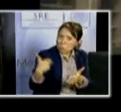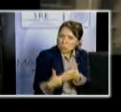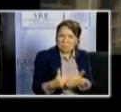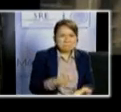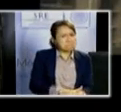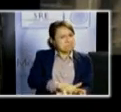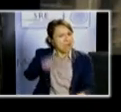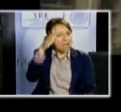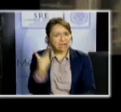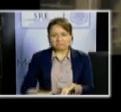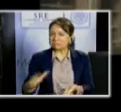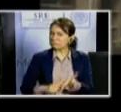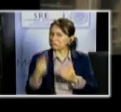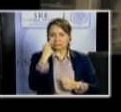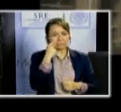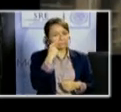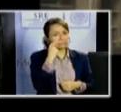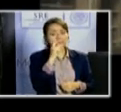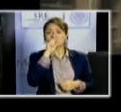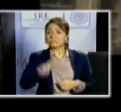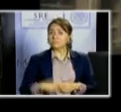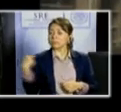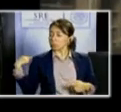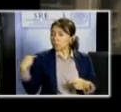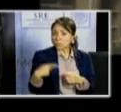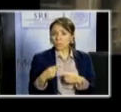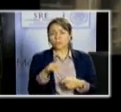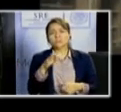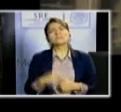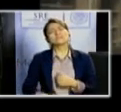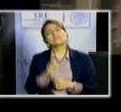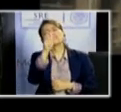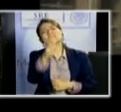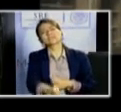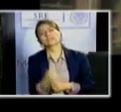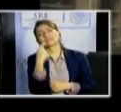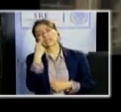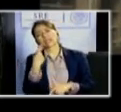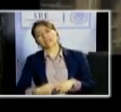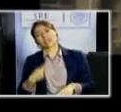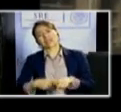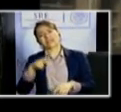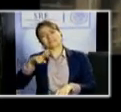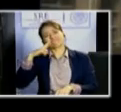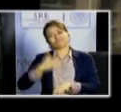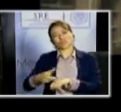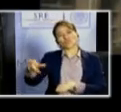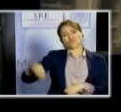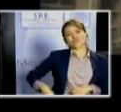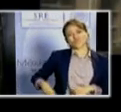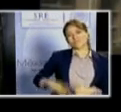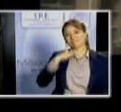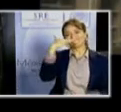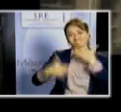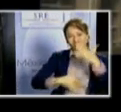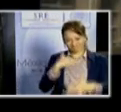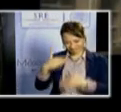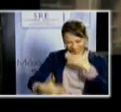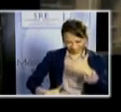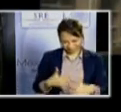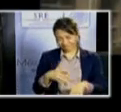del ingreso hace que los dos últimos quintiles sean los más responsables de la contaminación, la congestión y el deterioro